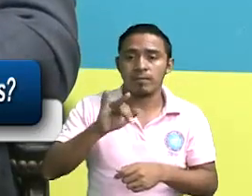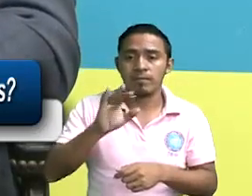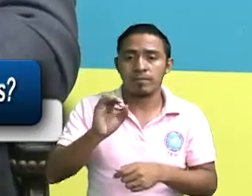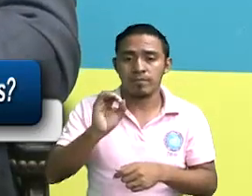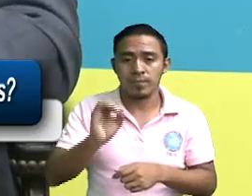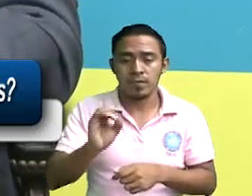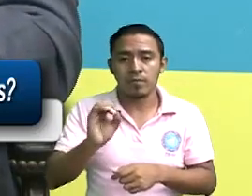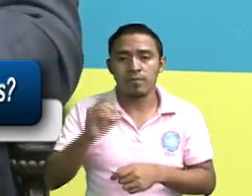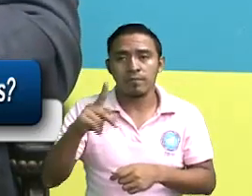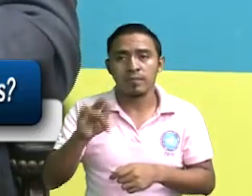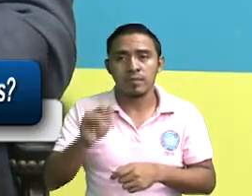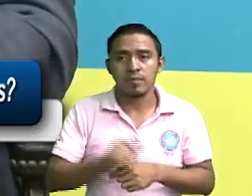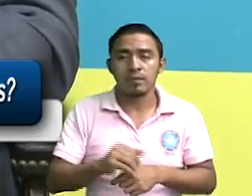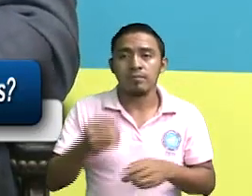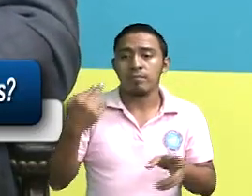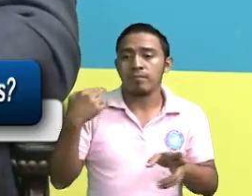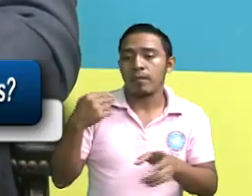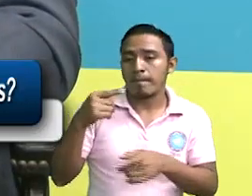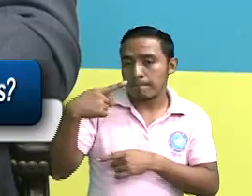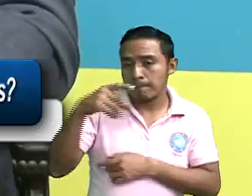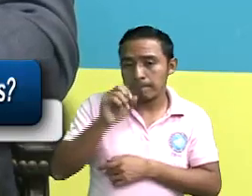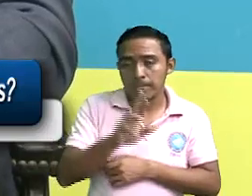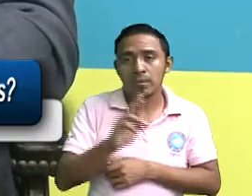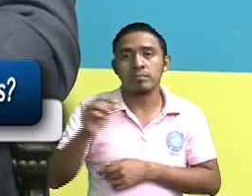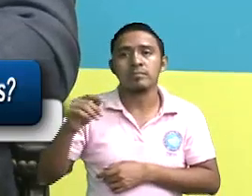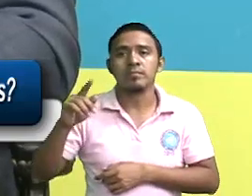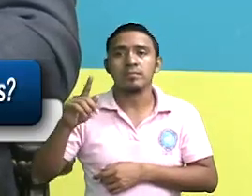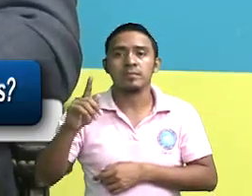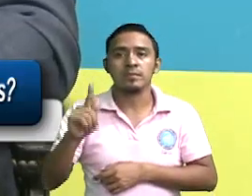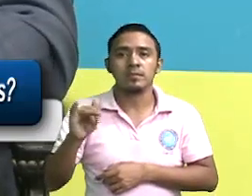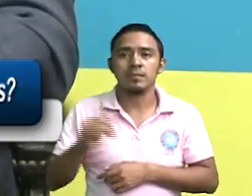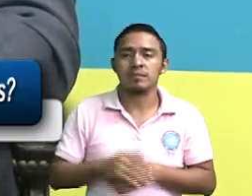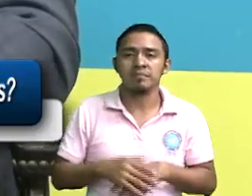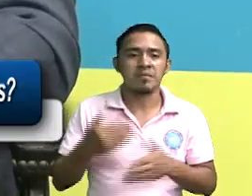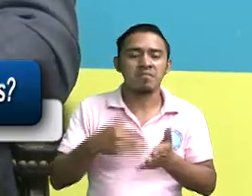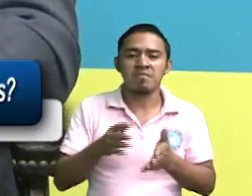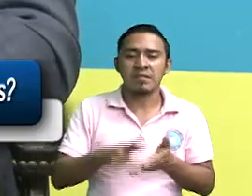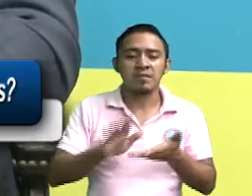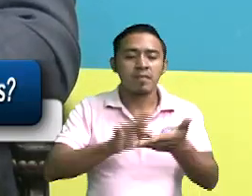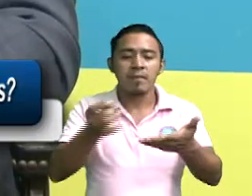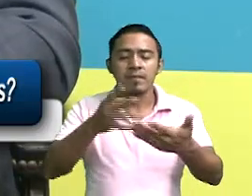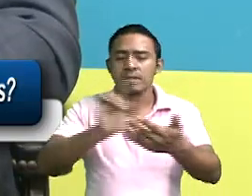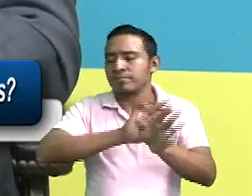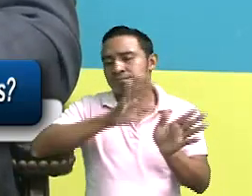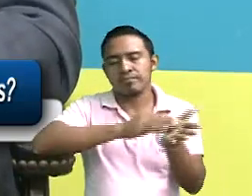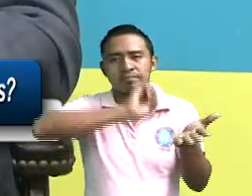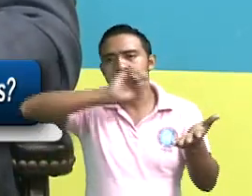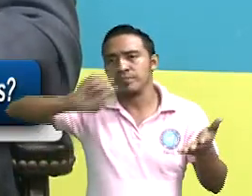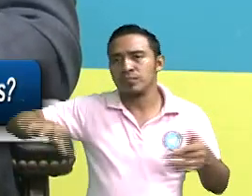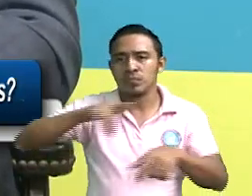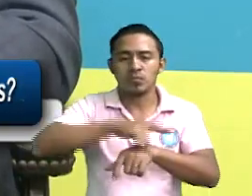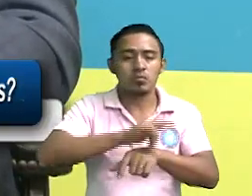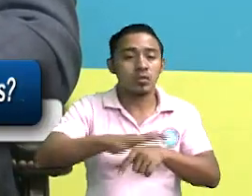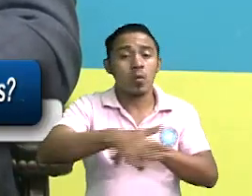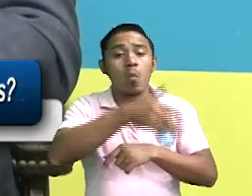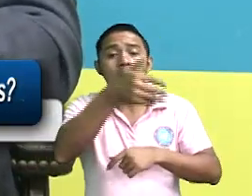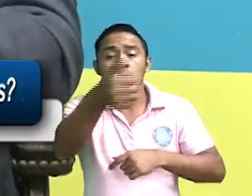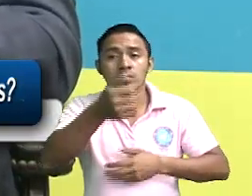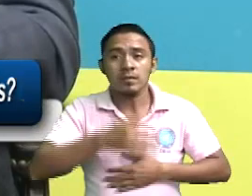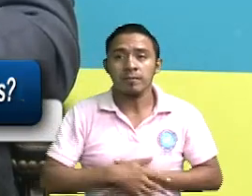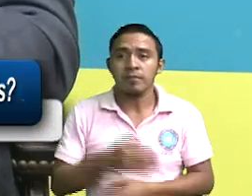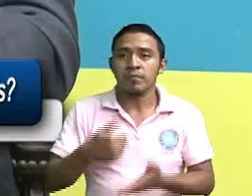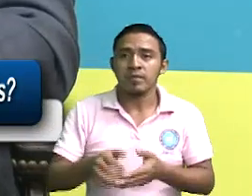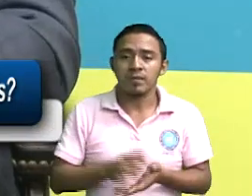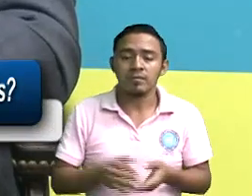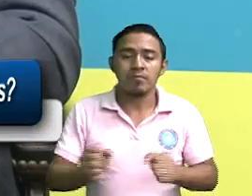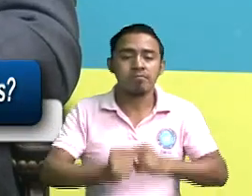estatina. En ese caso, el tratamiento es tan sencillo como quitar el medicamento y buscar alguna alternativa, y el paciente